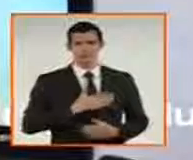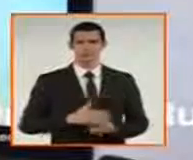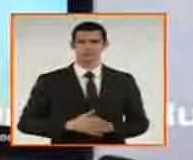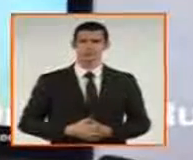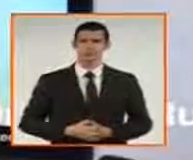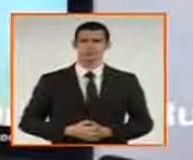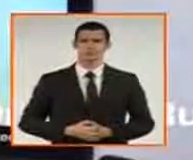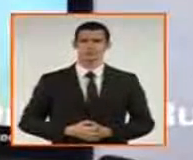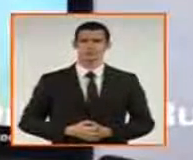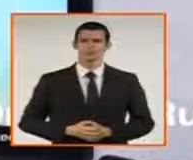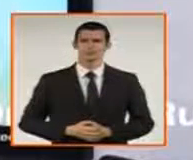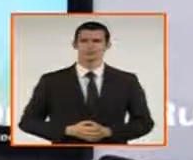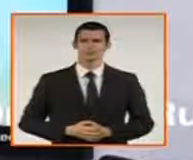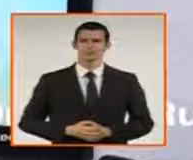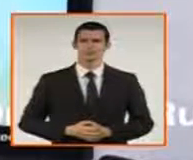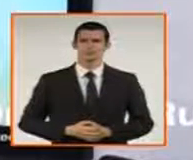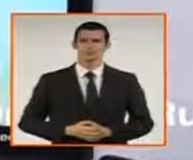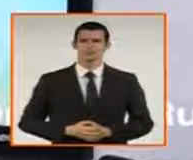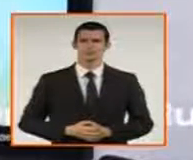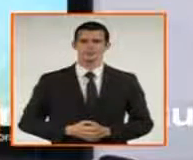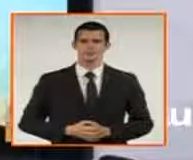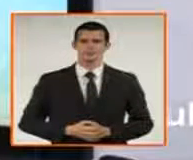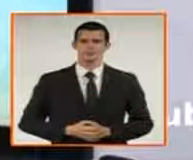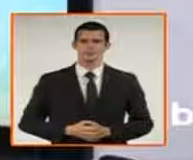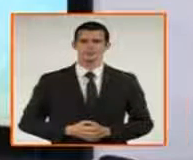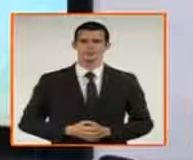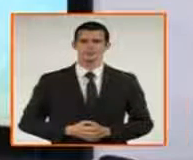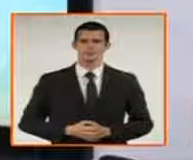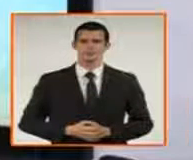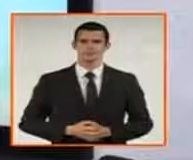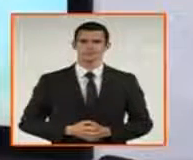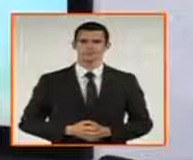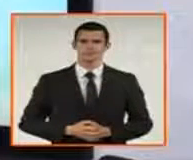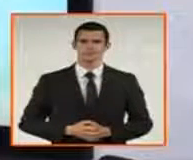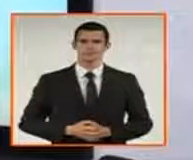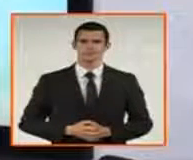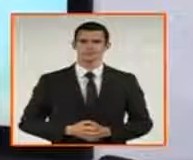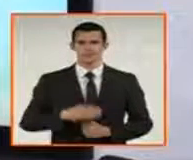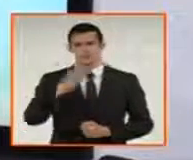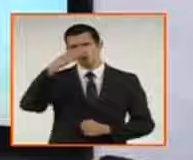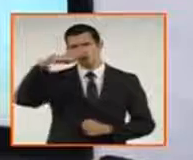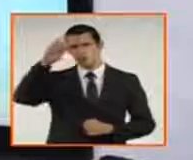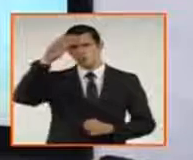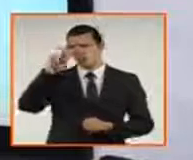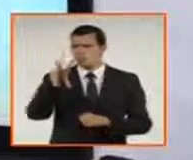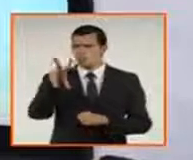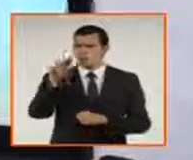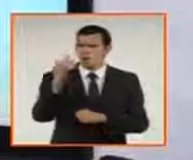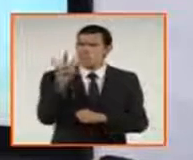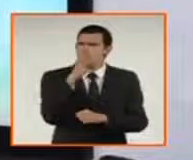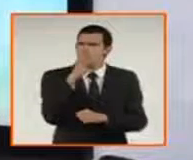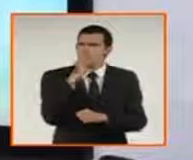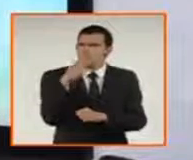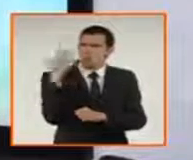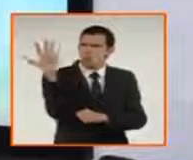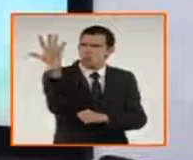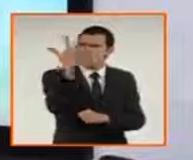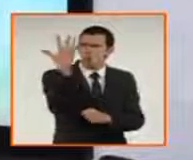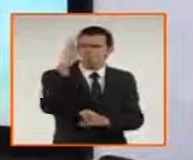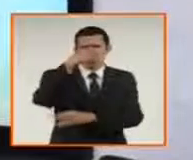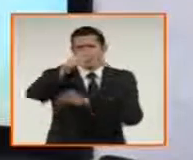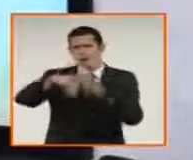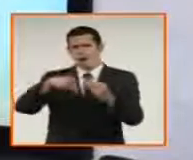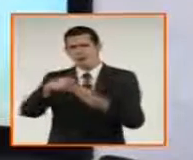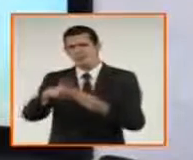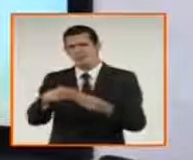días se está gestando un fenómeno muy interesante en nuestro país. Se trata del nuevo Código de las Familias. El Código de las Familias es